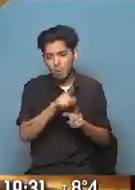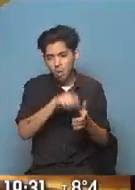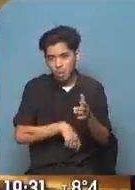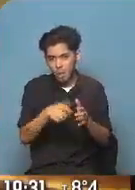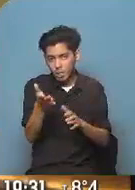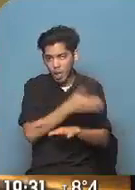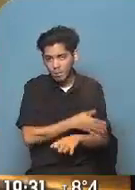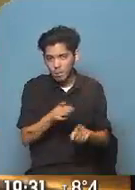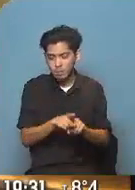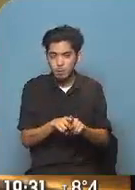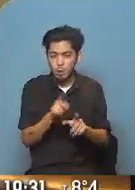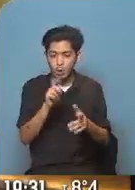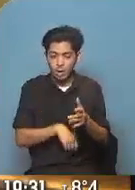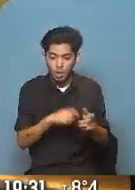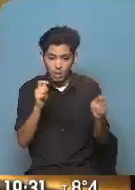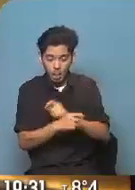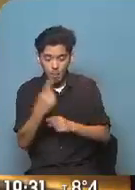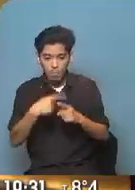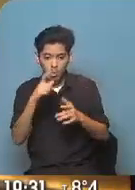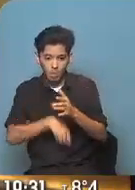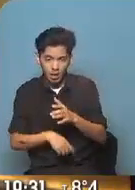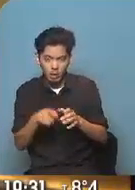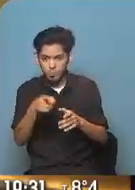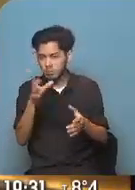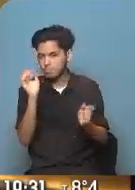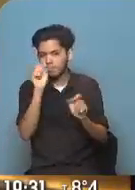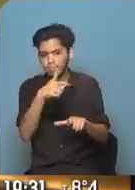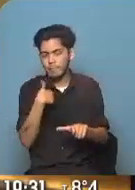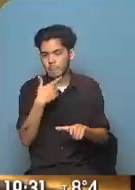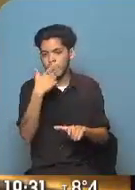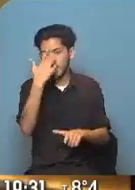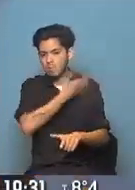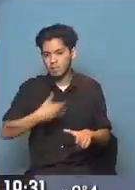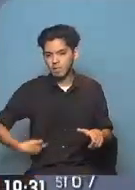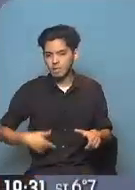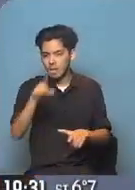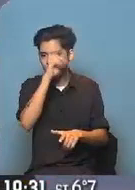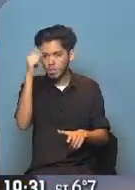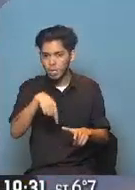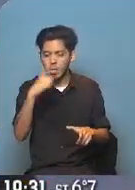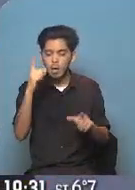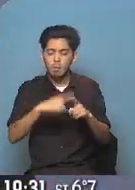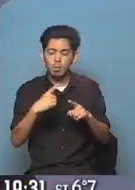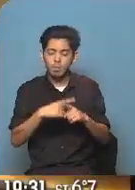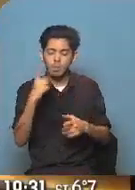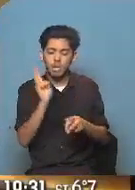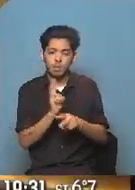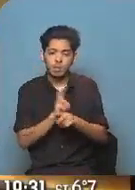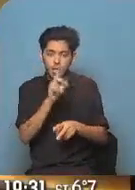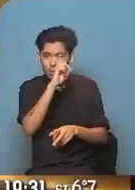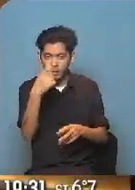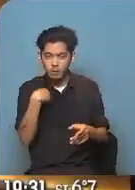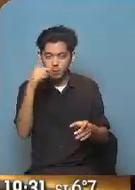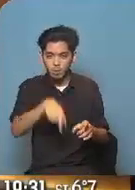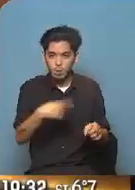decreto se modifica mediante un decreto eso es una facultad del poder ejecutivo de la nación y las directivas de política defensa nacional es el ejercicio de la